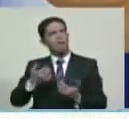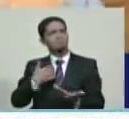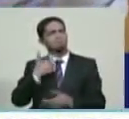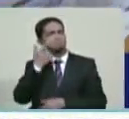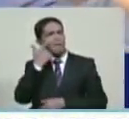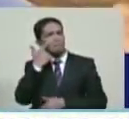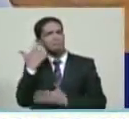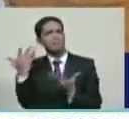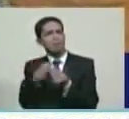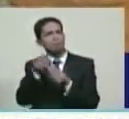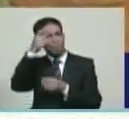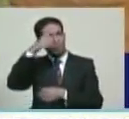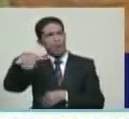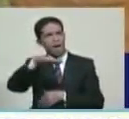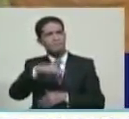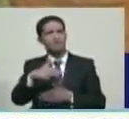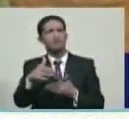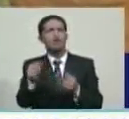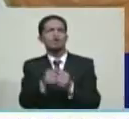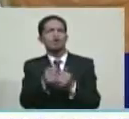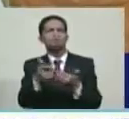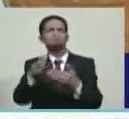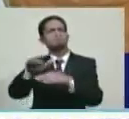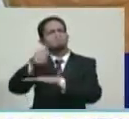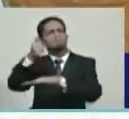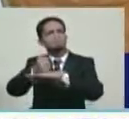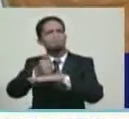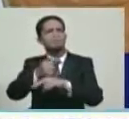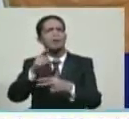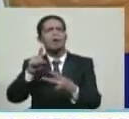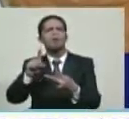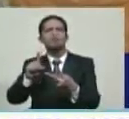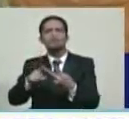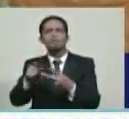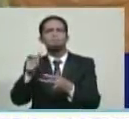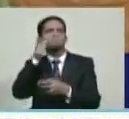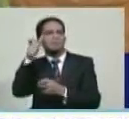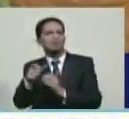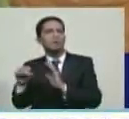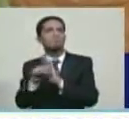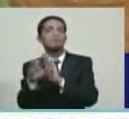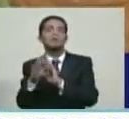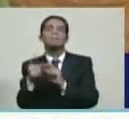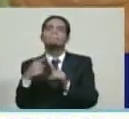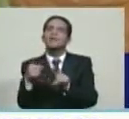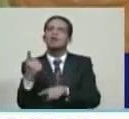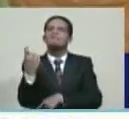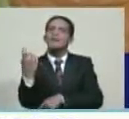con el pueblo, con los poderes, con los, nuestros constituyentes, pero falta más.